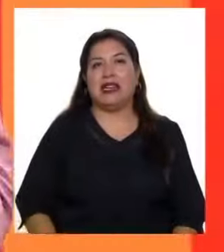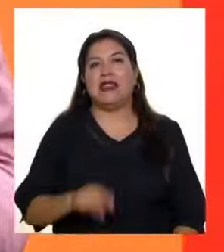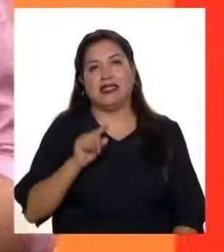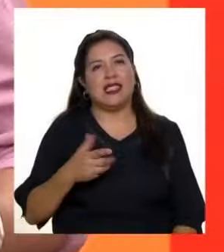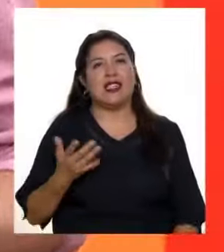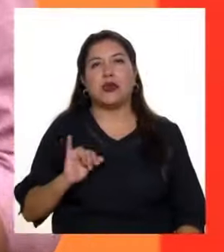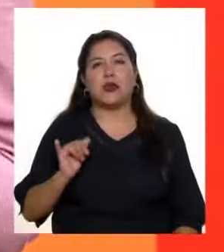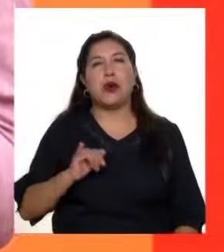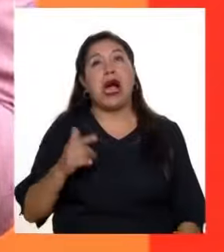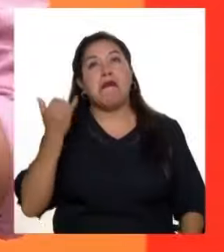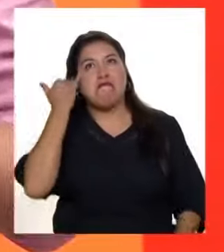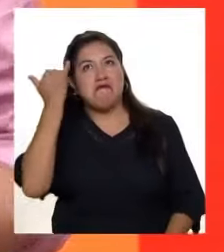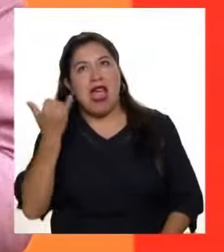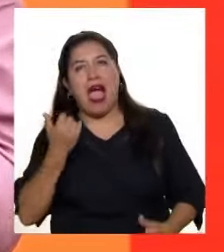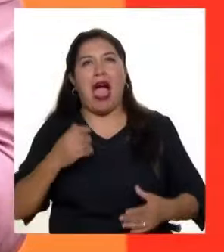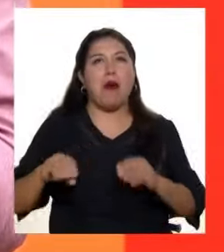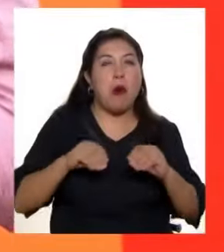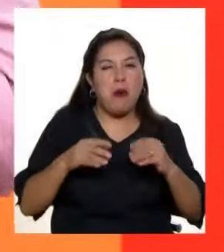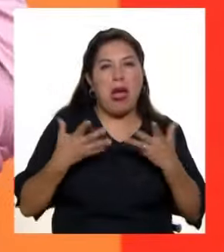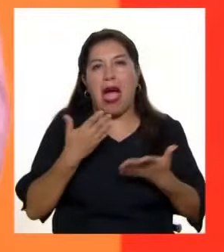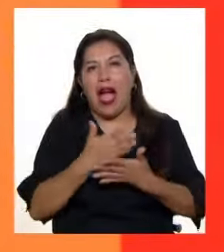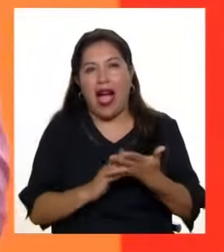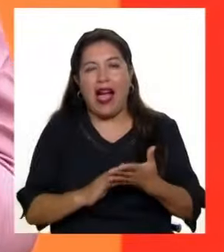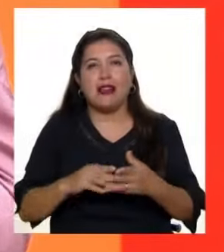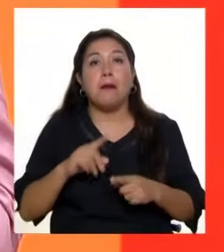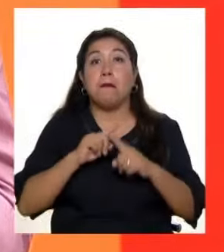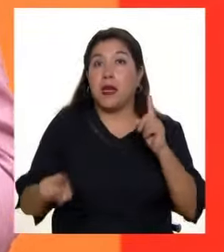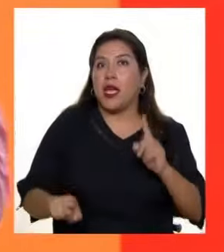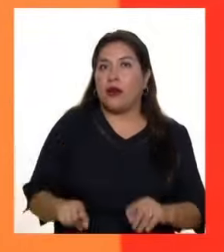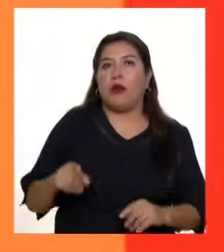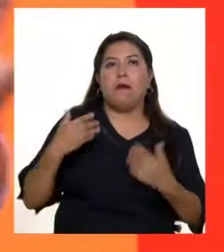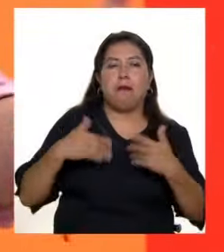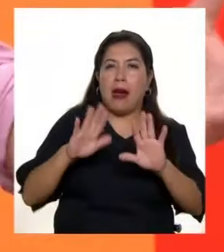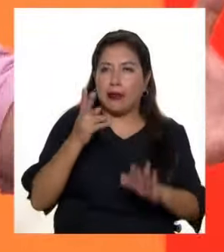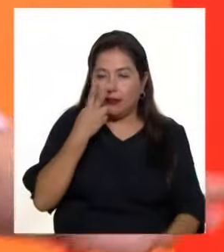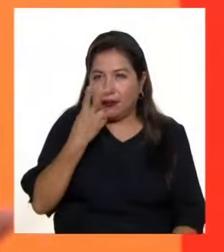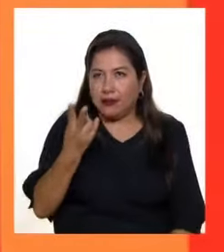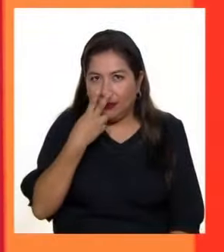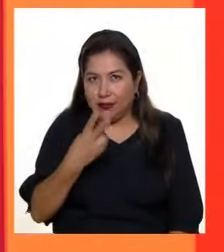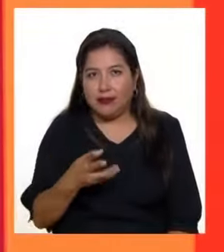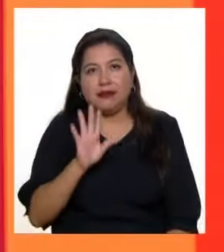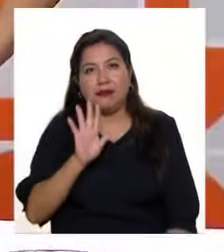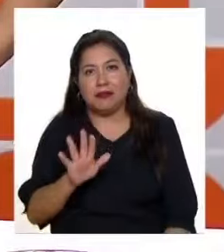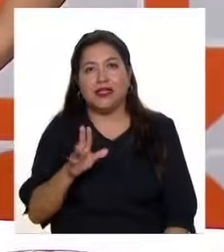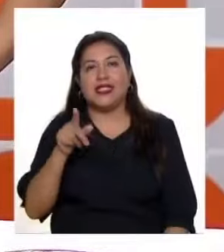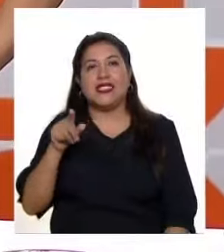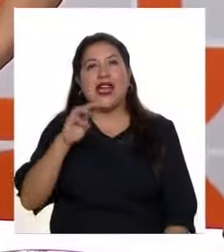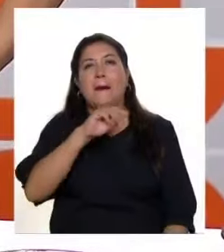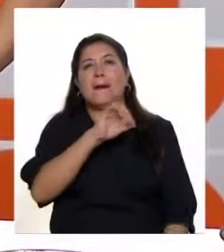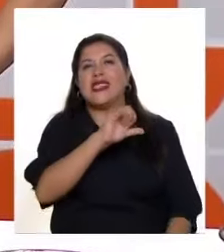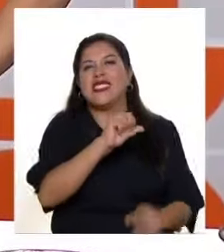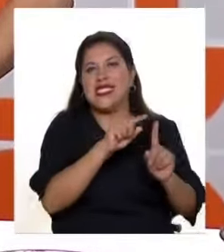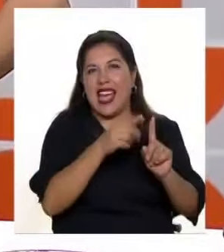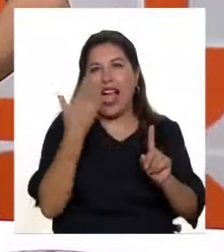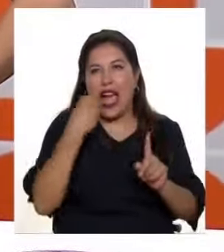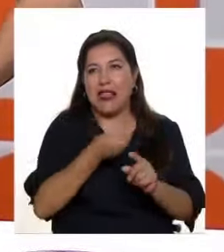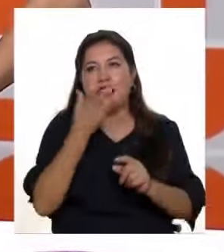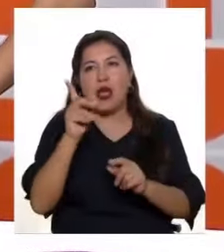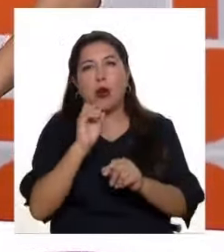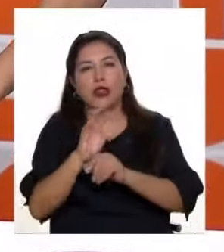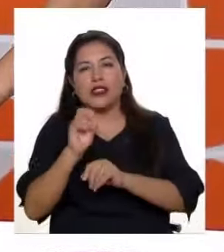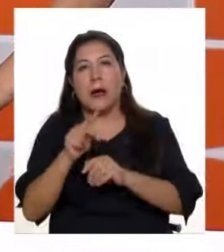improvisador. Pero en lo que realmente ha destacado muchísimo, de hecho el otro día la tuvimos a Vania Macías y le estuvo dando algunos tips, es